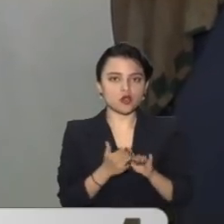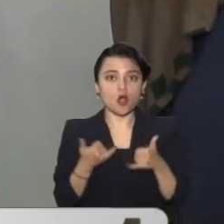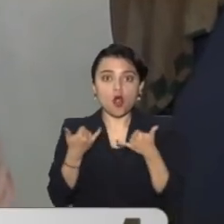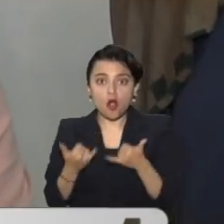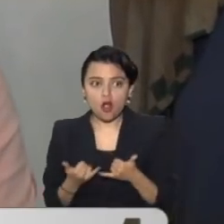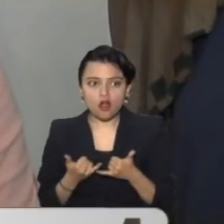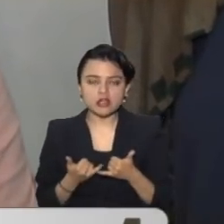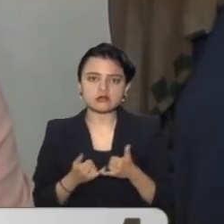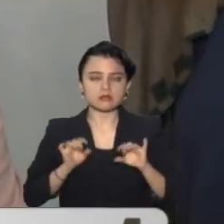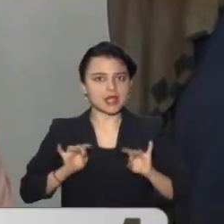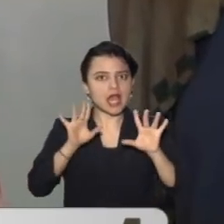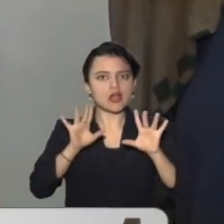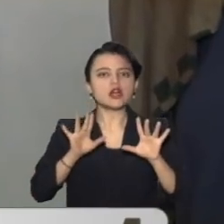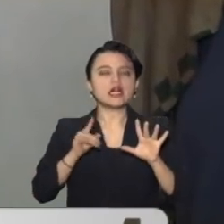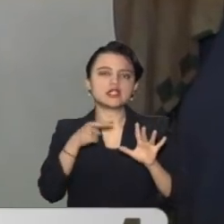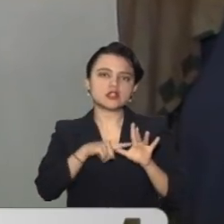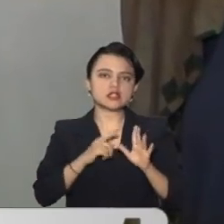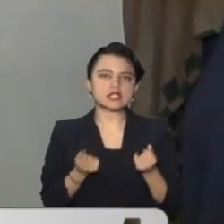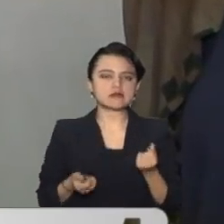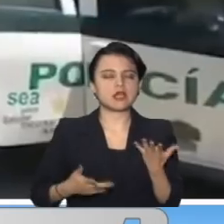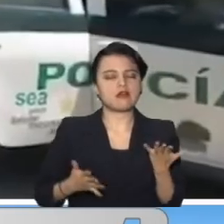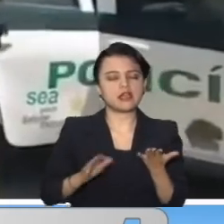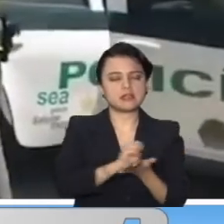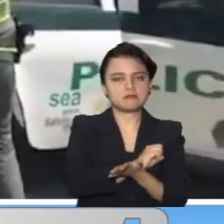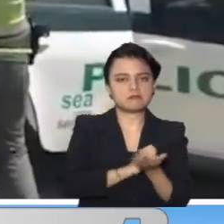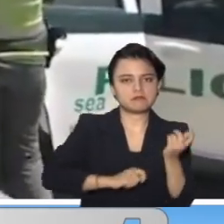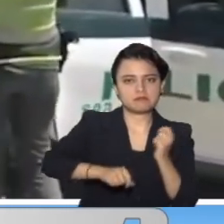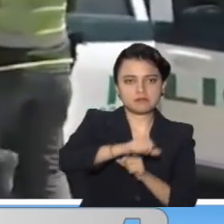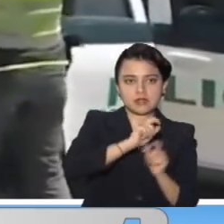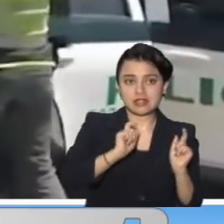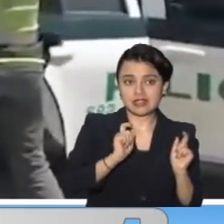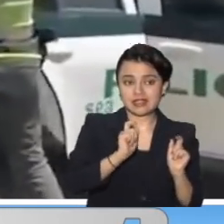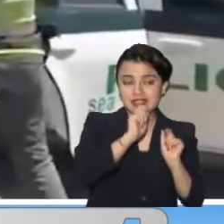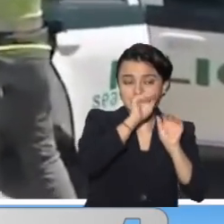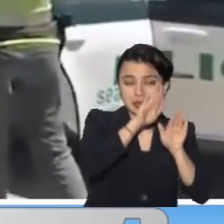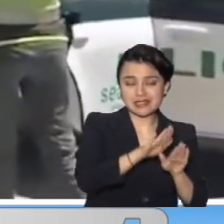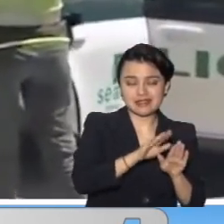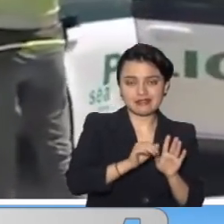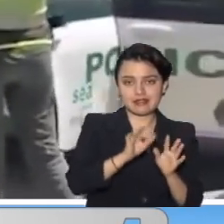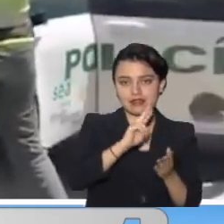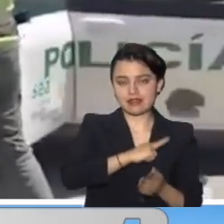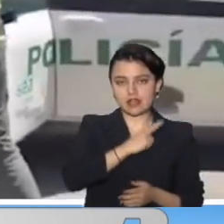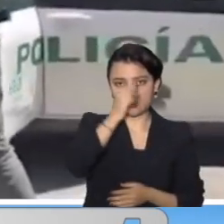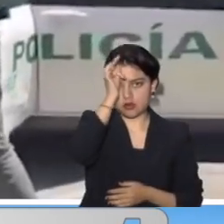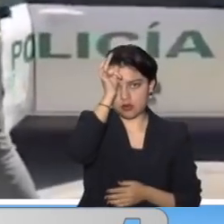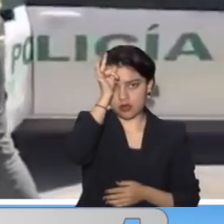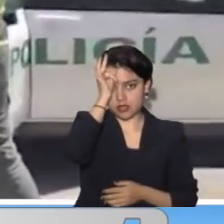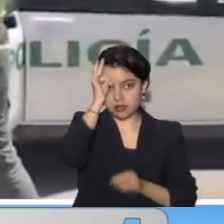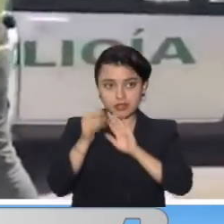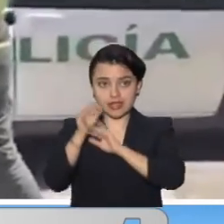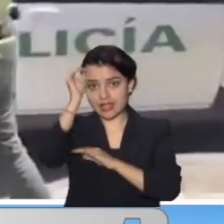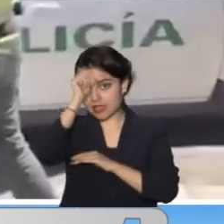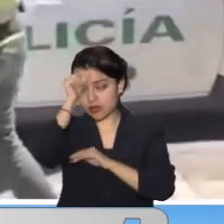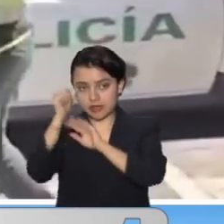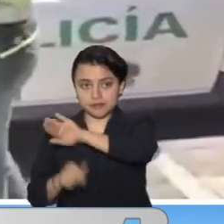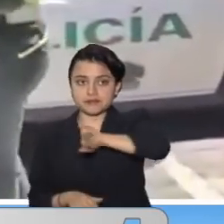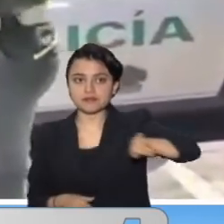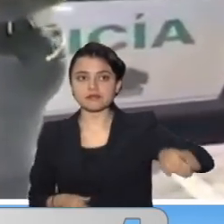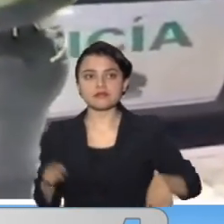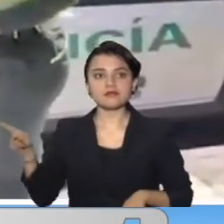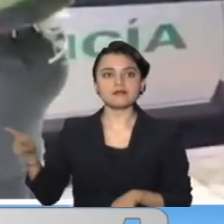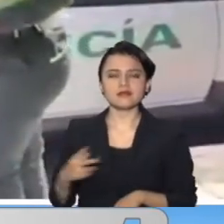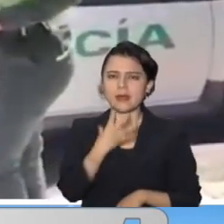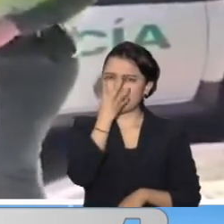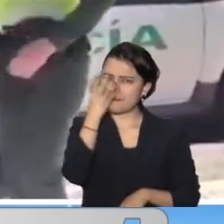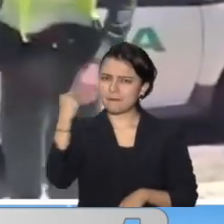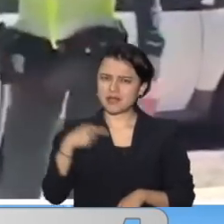logró un duro golpe contra el sicariato en distintos municipios de Antioquia con la captura de 14 delincuentes responsables